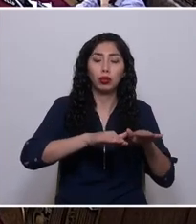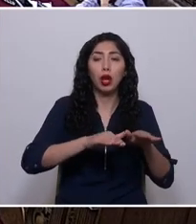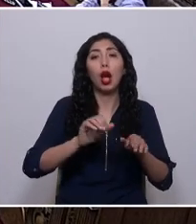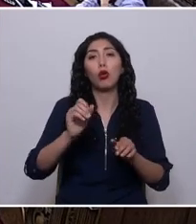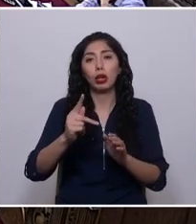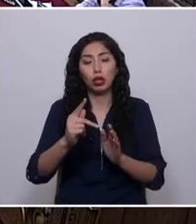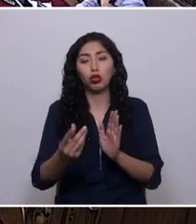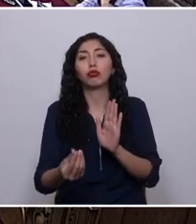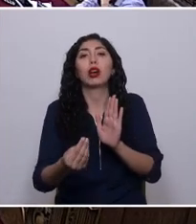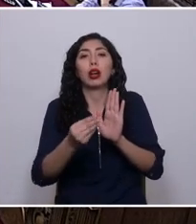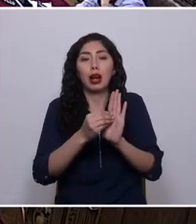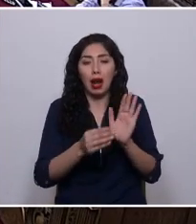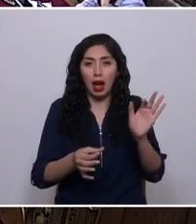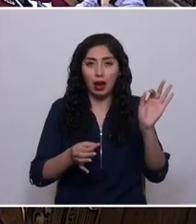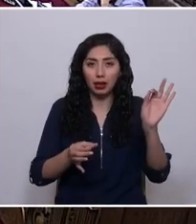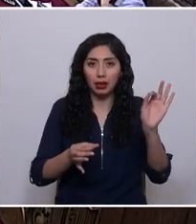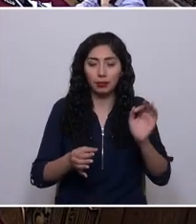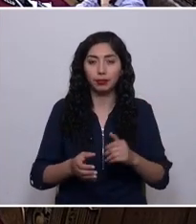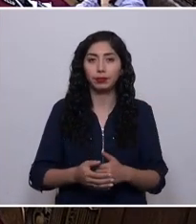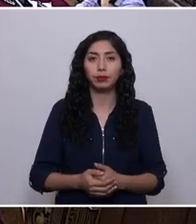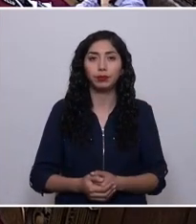Estamos votando ahora, ¿verdad?